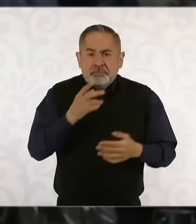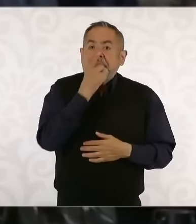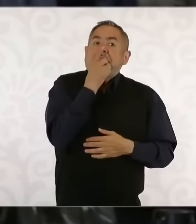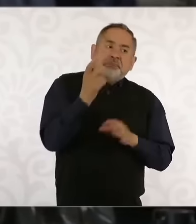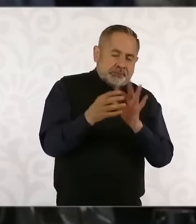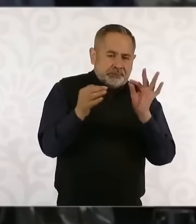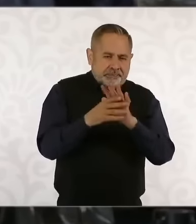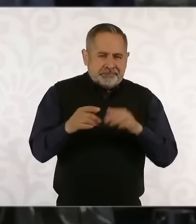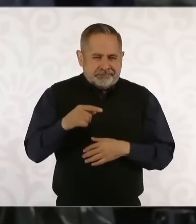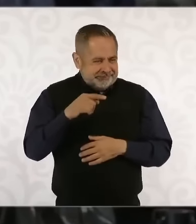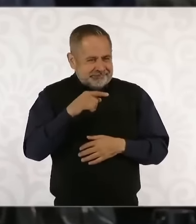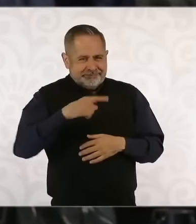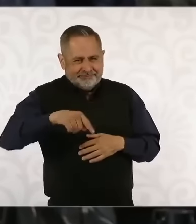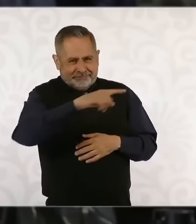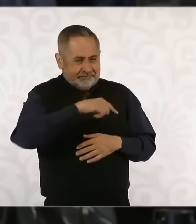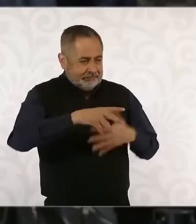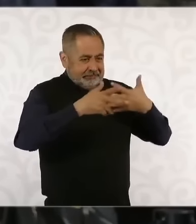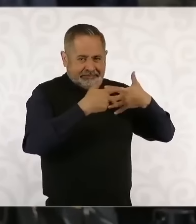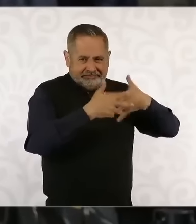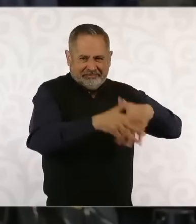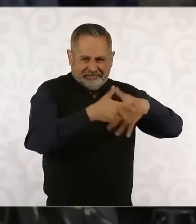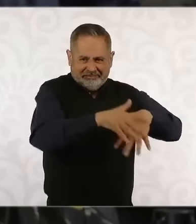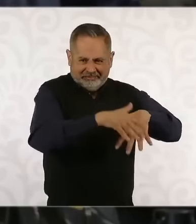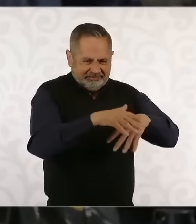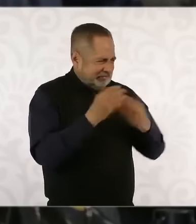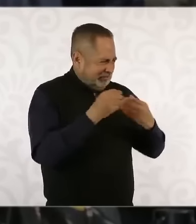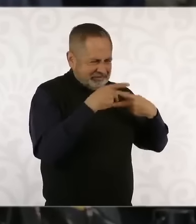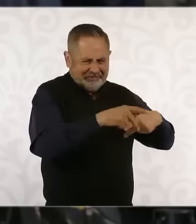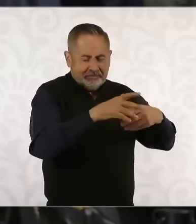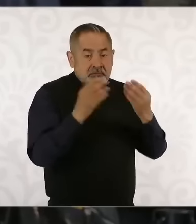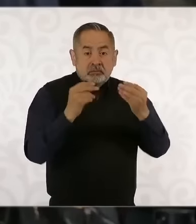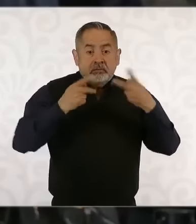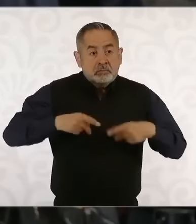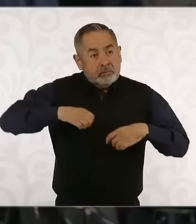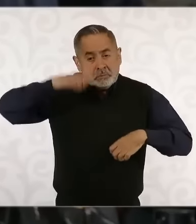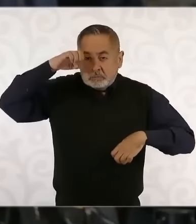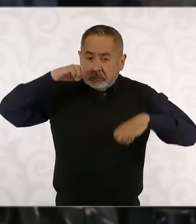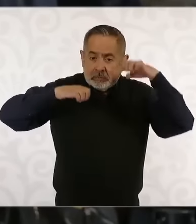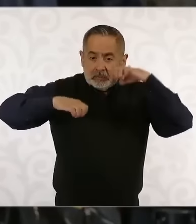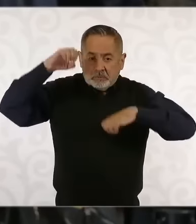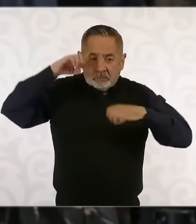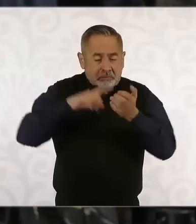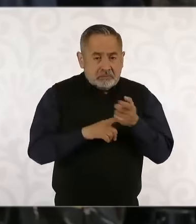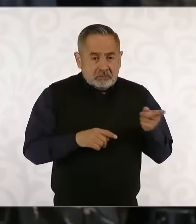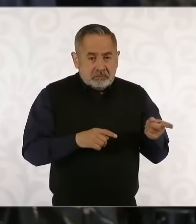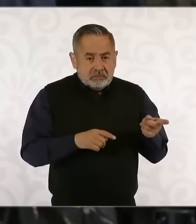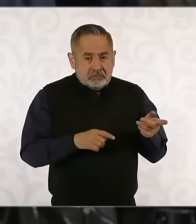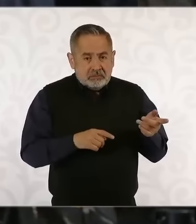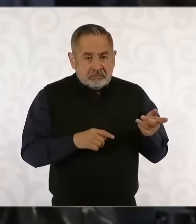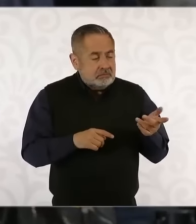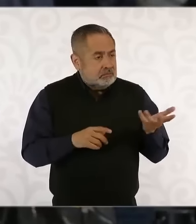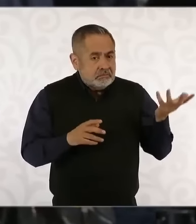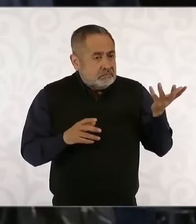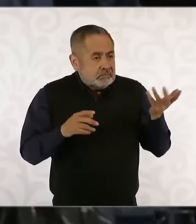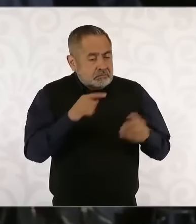salieron pues los manifestantes había de todo, había mucha gente grande y